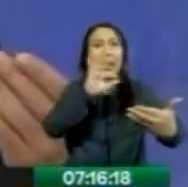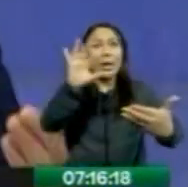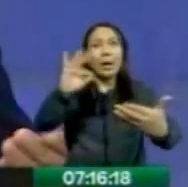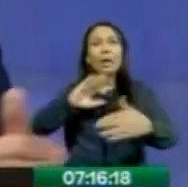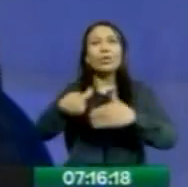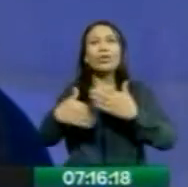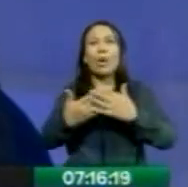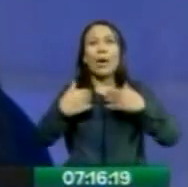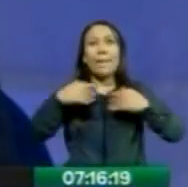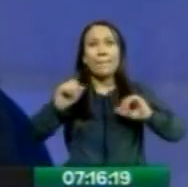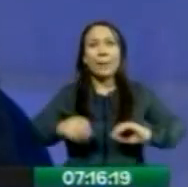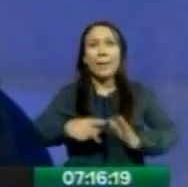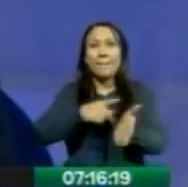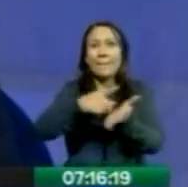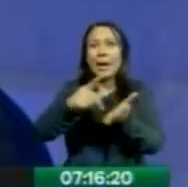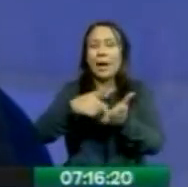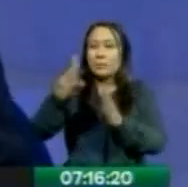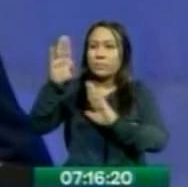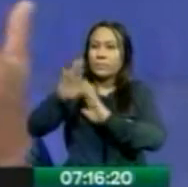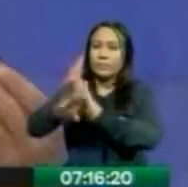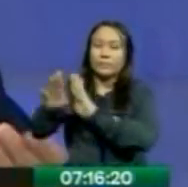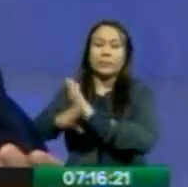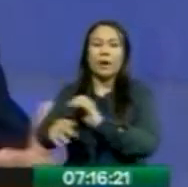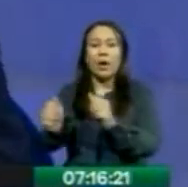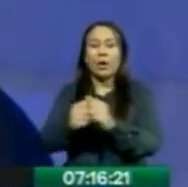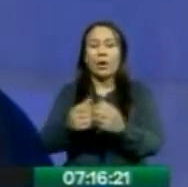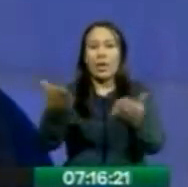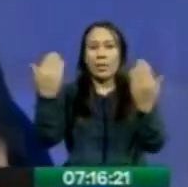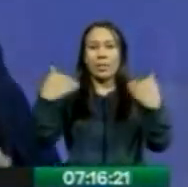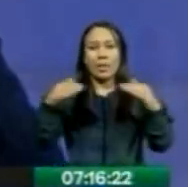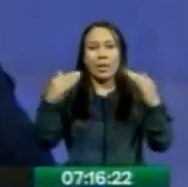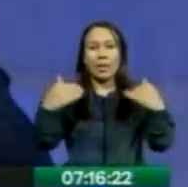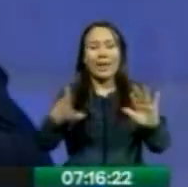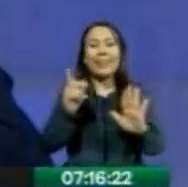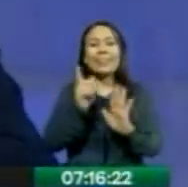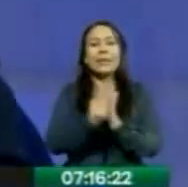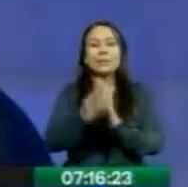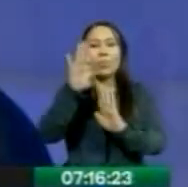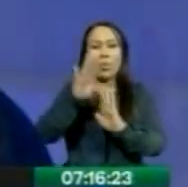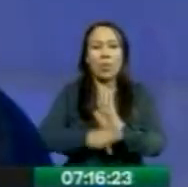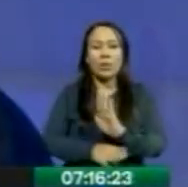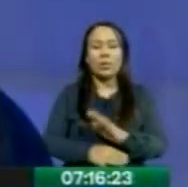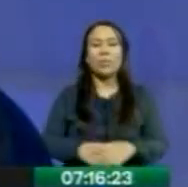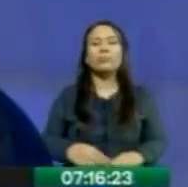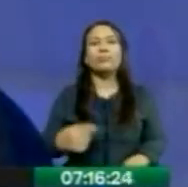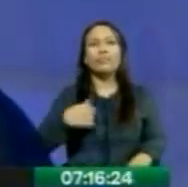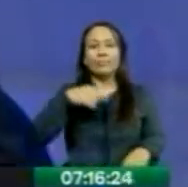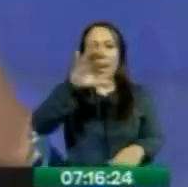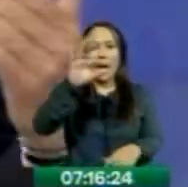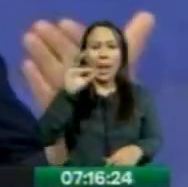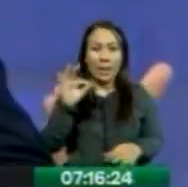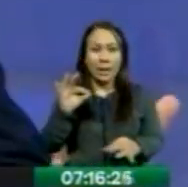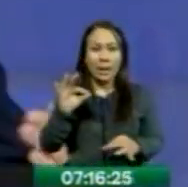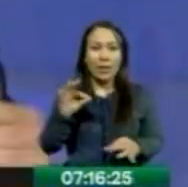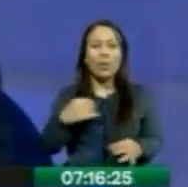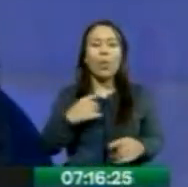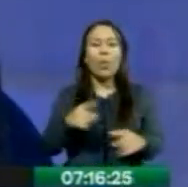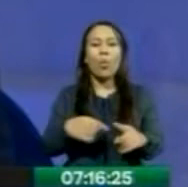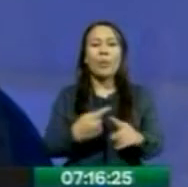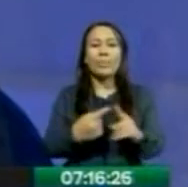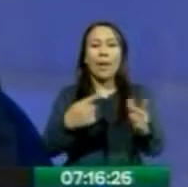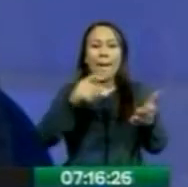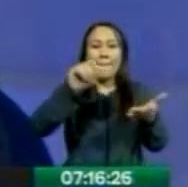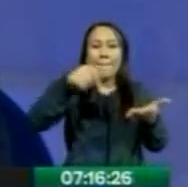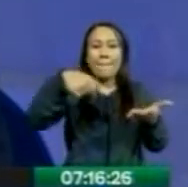que pueden ser sujetas a la reducción con el respectivo descuento, selecciona la planilla y en los botones de pago que